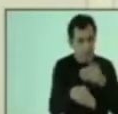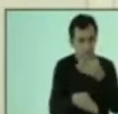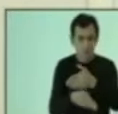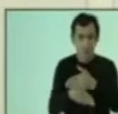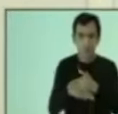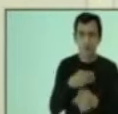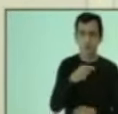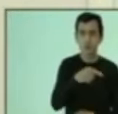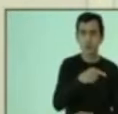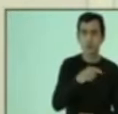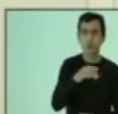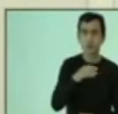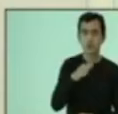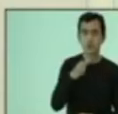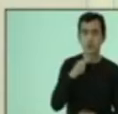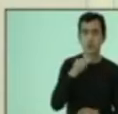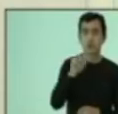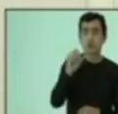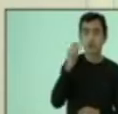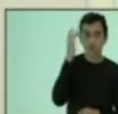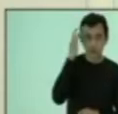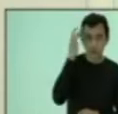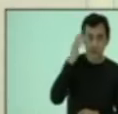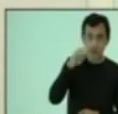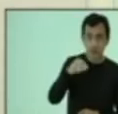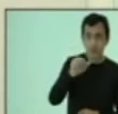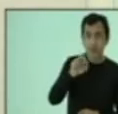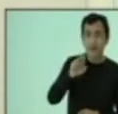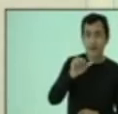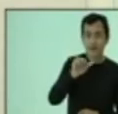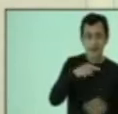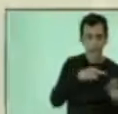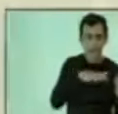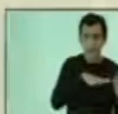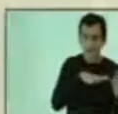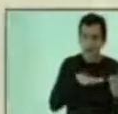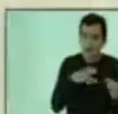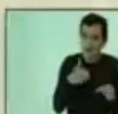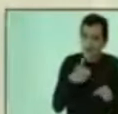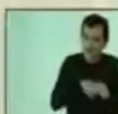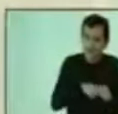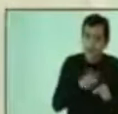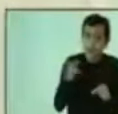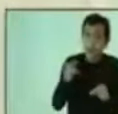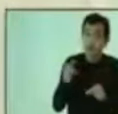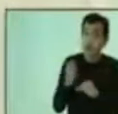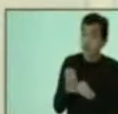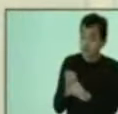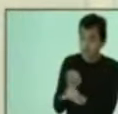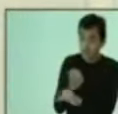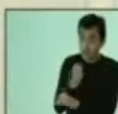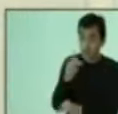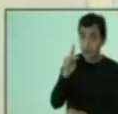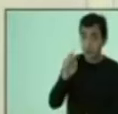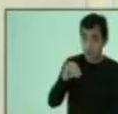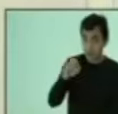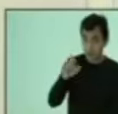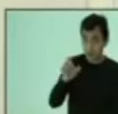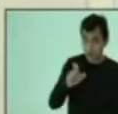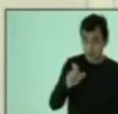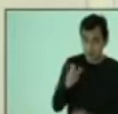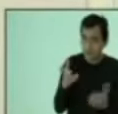Furberos, otra es Santa María, donde existen clínicas hechas por la paraestatal Pemex. Son elefantes